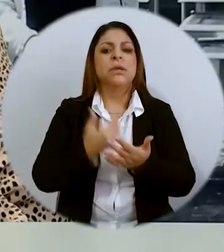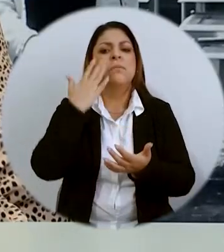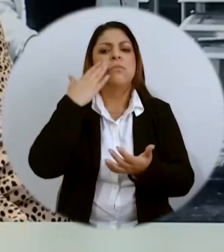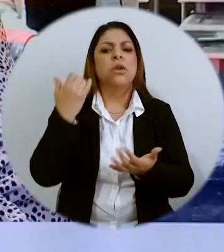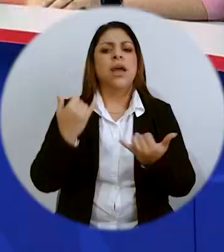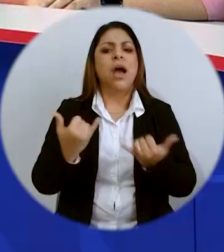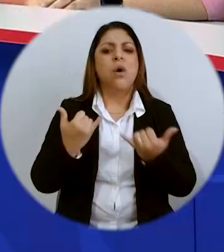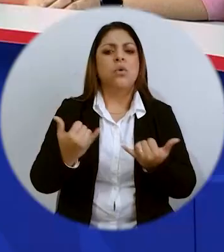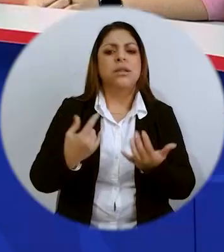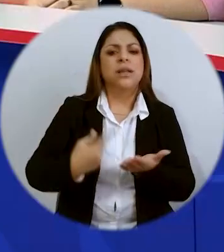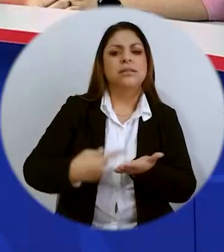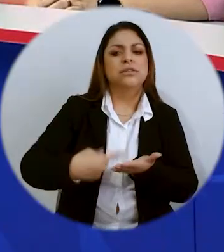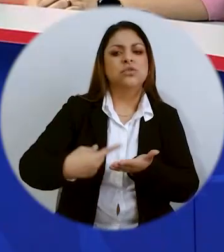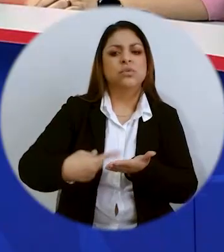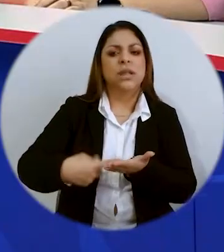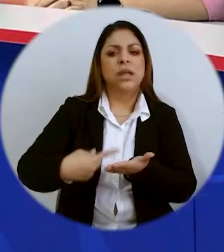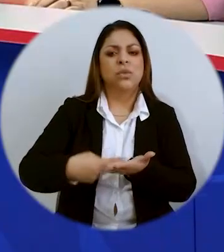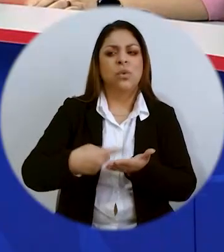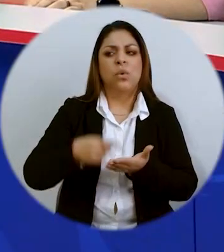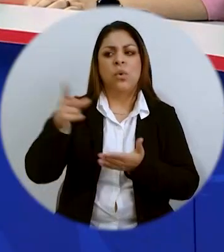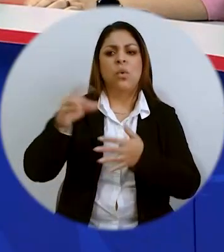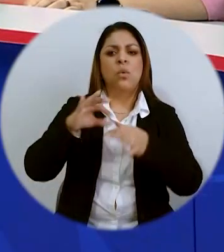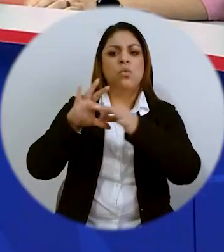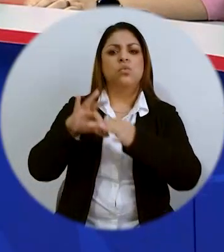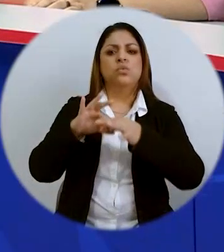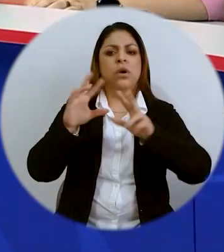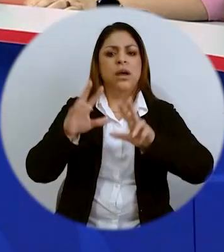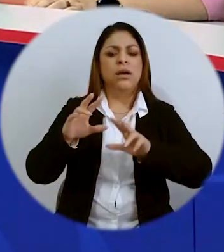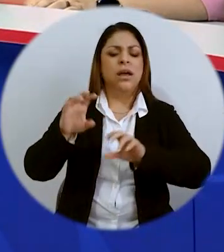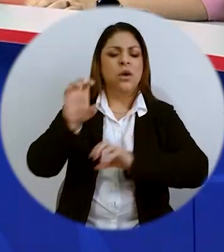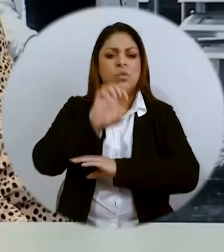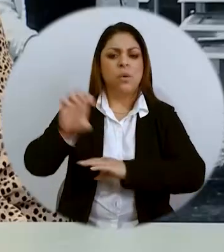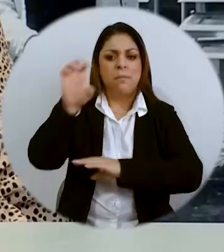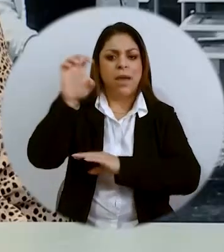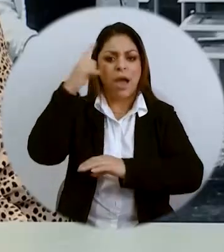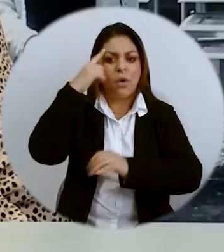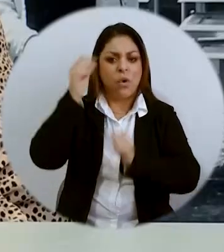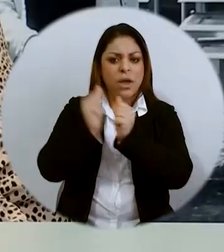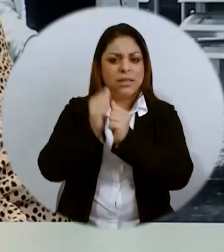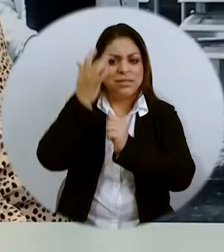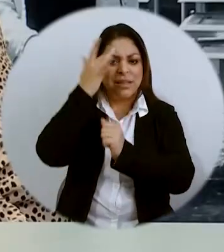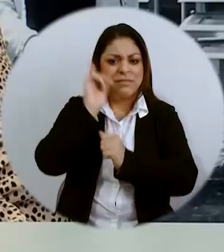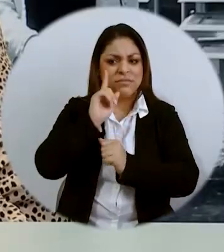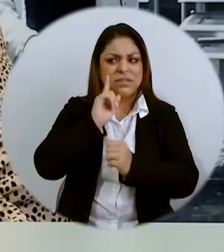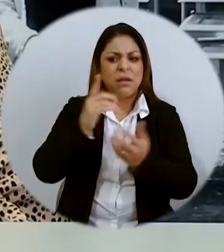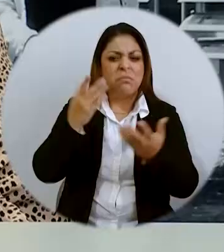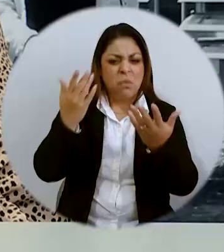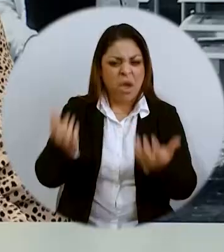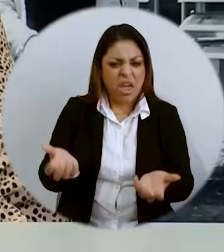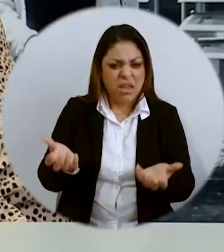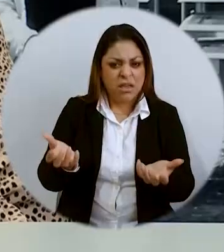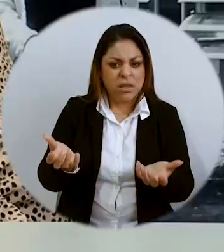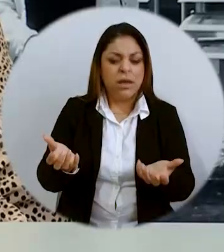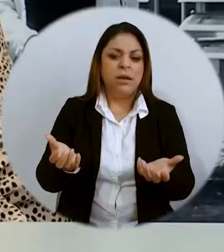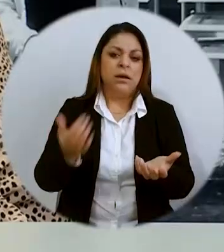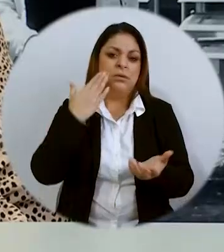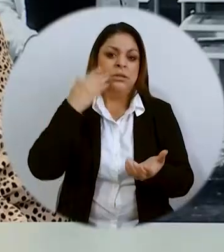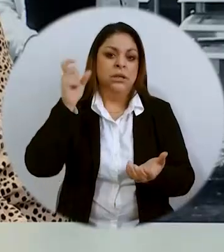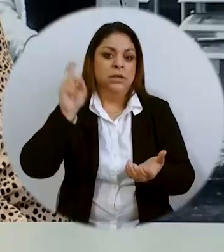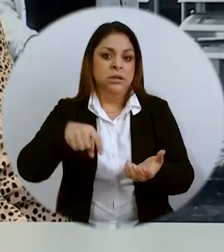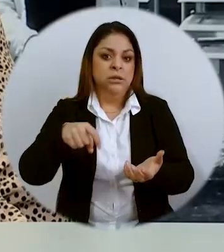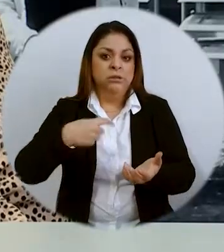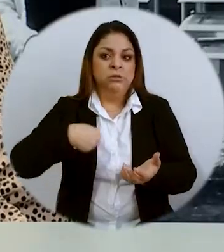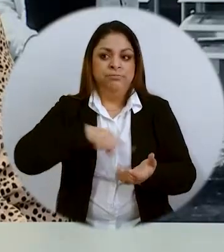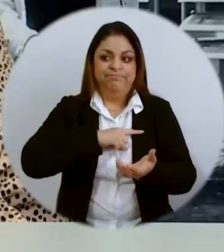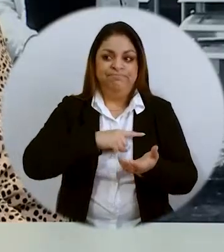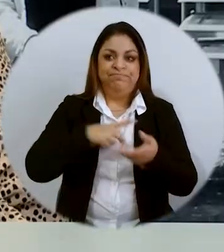bueno. ¿Por qué estamos discutiendo ahorita con la Unión Europea el tema de inteligencia artificial y la normativa? Porque tiene que ver